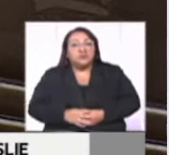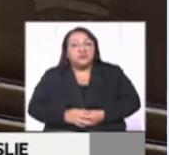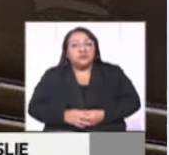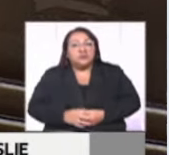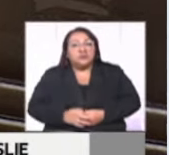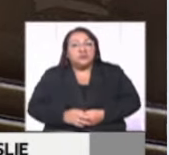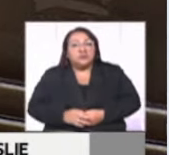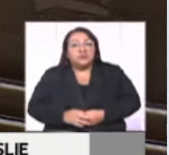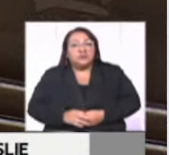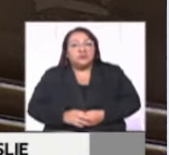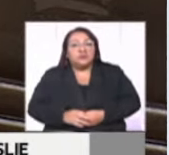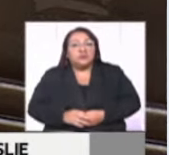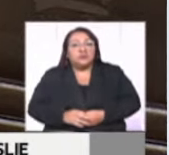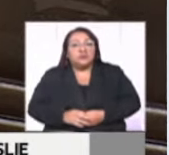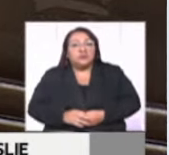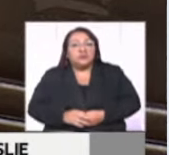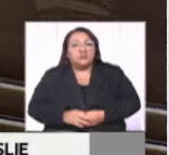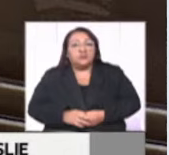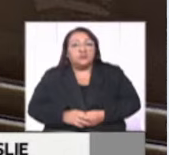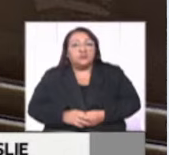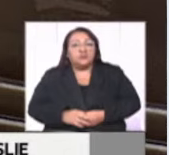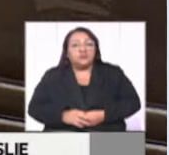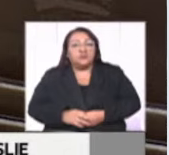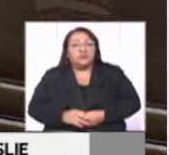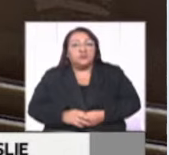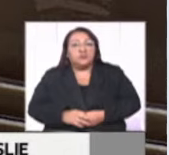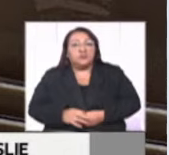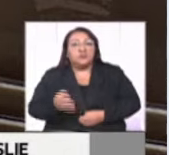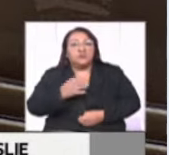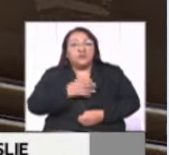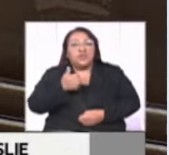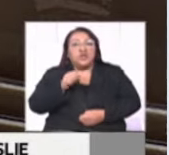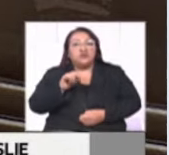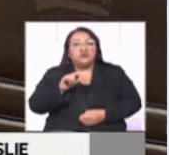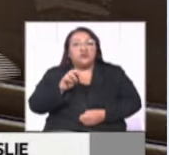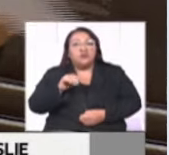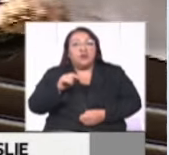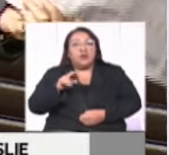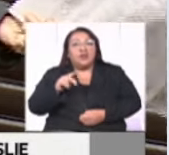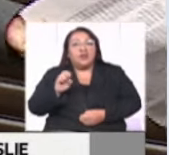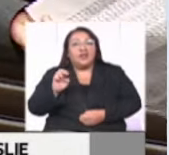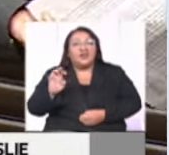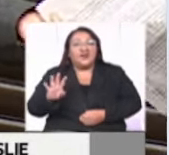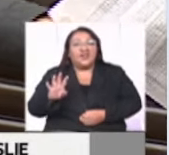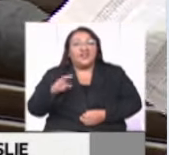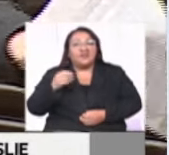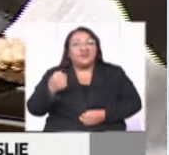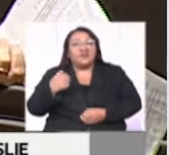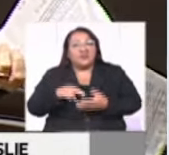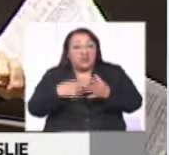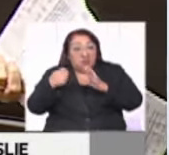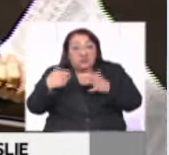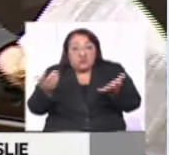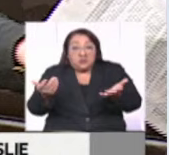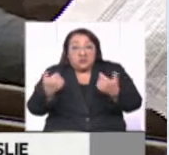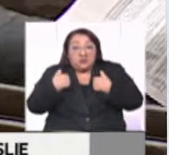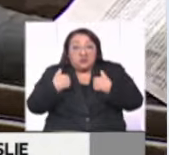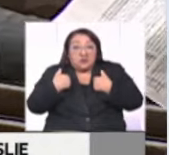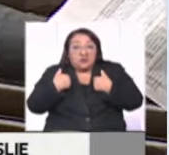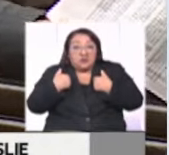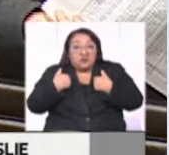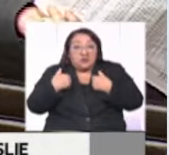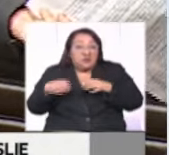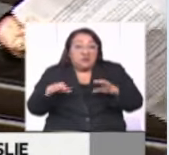Una de ellas he tenido yo el honor de trabajar, que es Asumare 4. Que, porque yo hago cine, pues. ¿Cuál es el